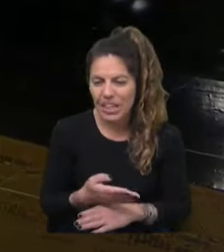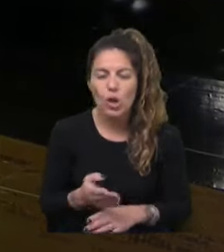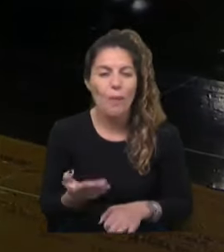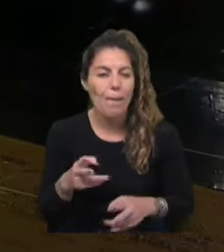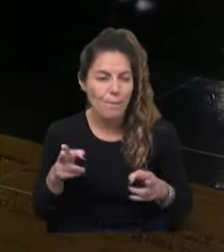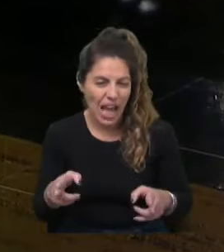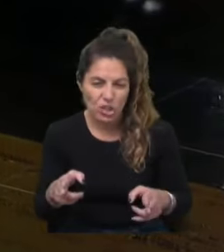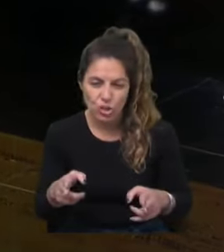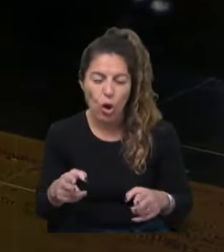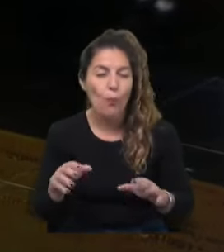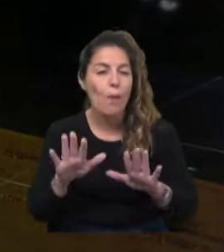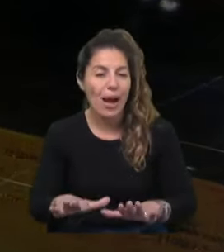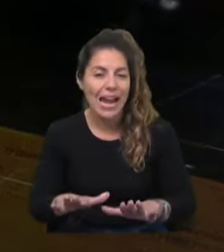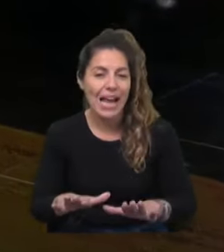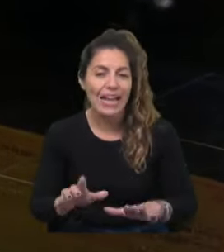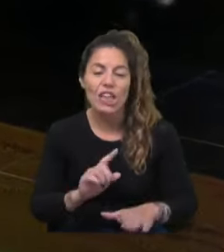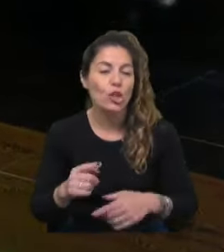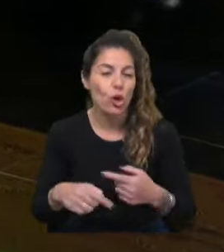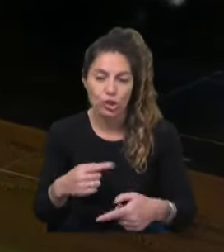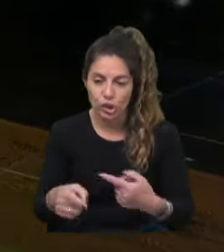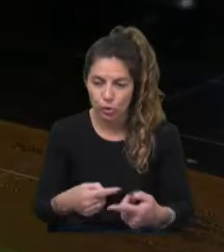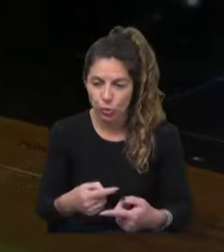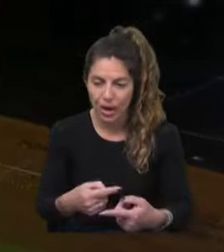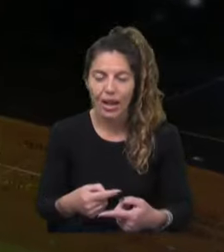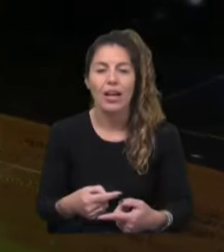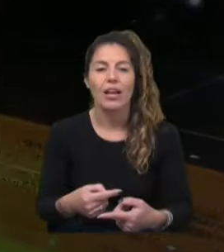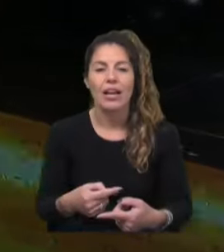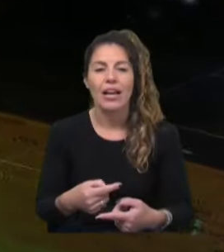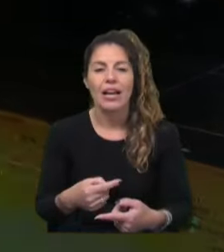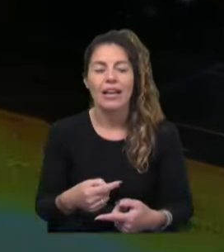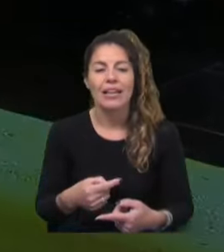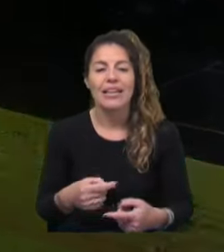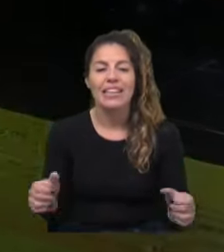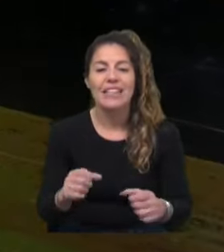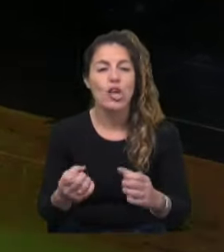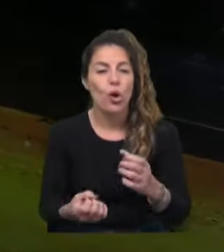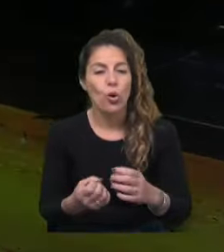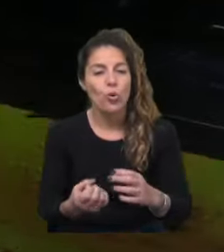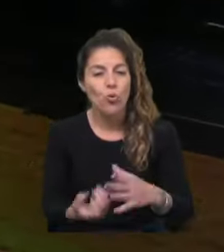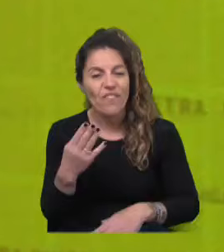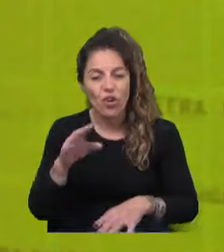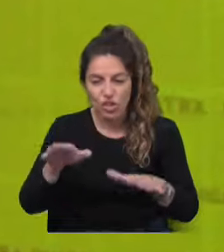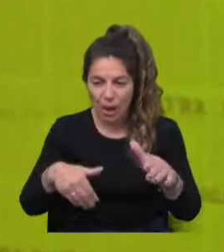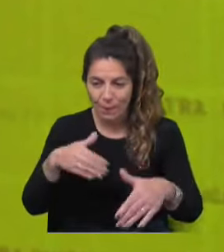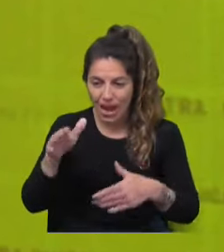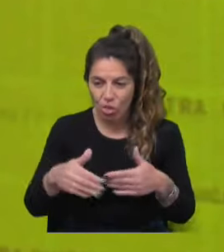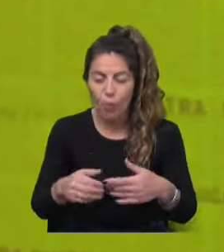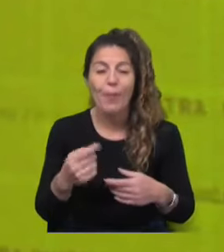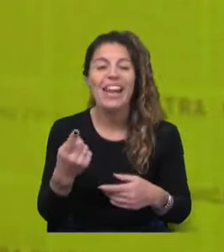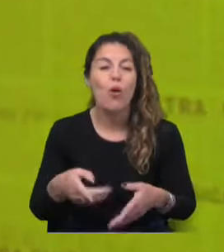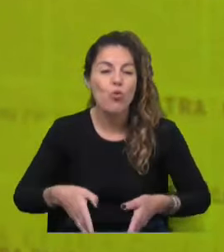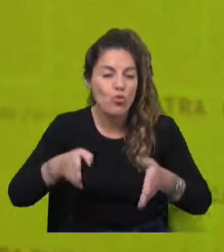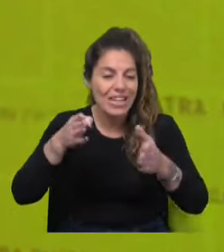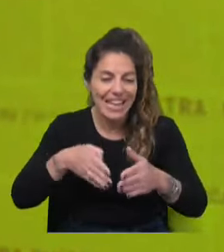Bueno, congela esto y lo deja sin efecto al llamado anterior, el 2019, y hace un nuevo llamado, ¿está? Para un escáner